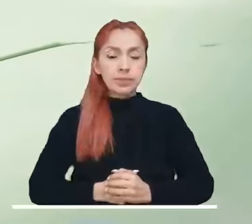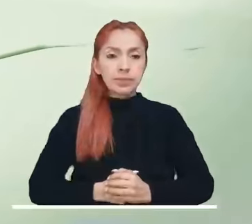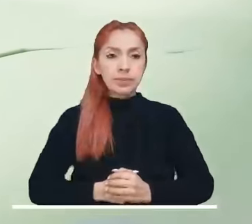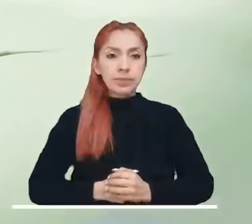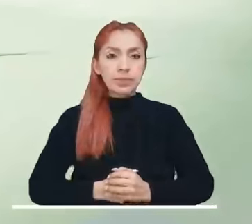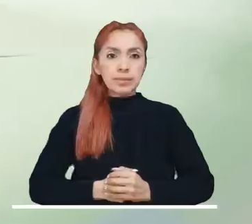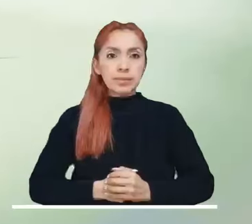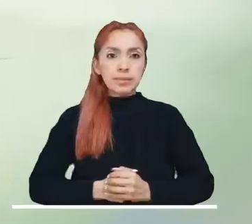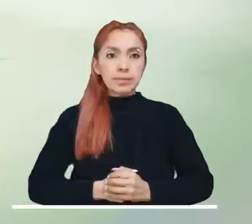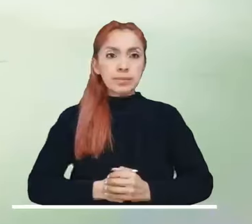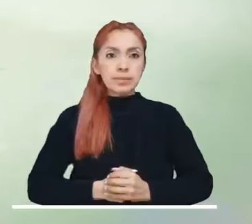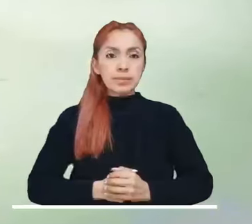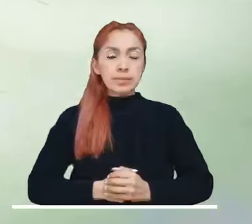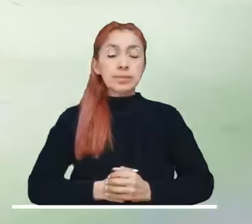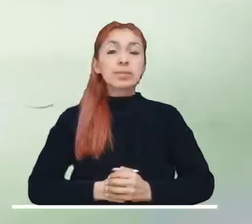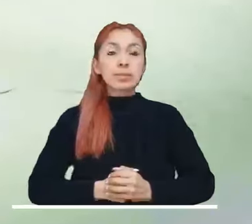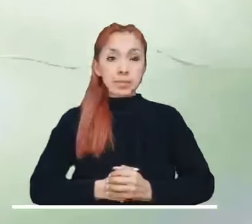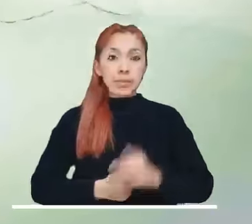andinos.